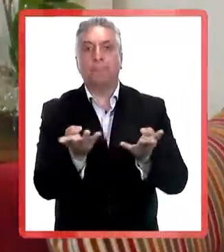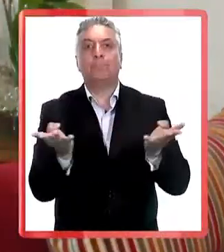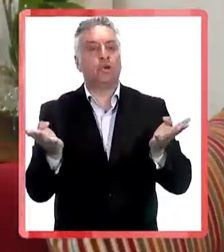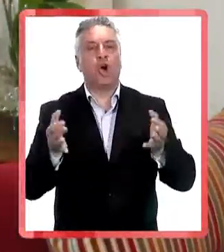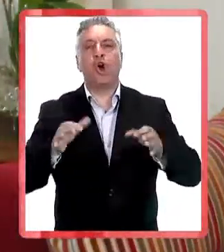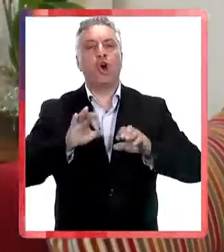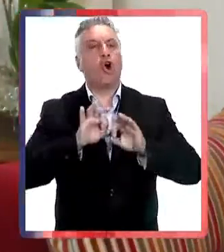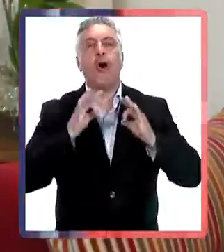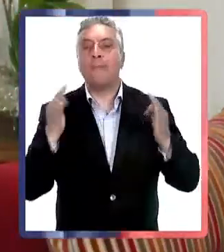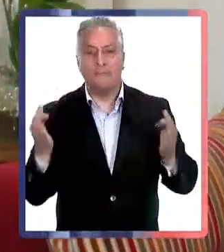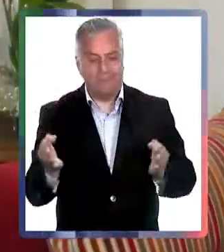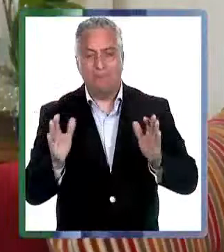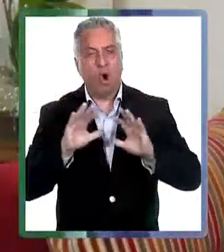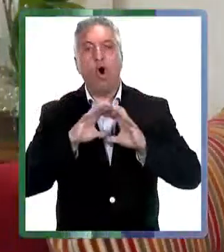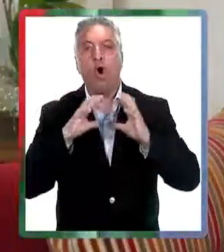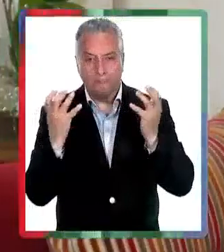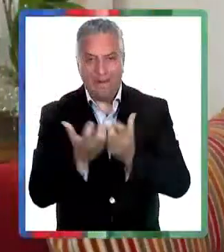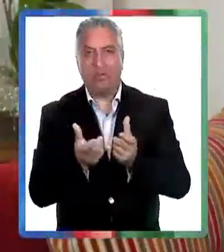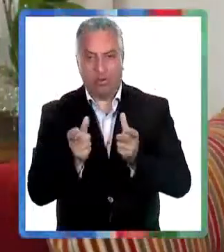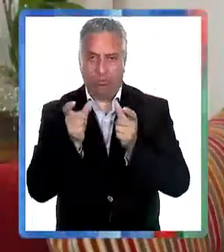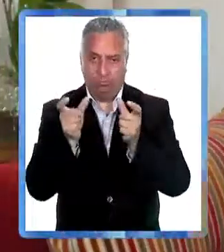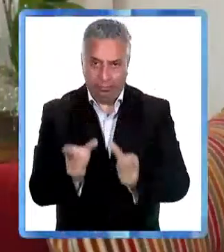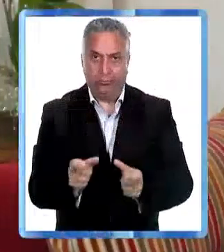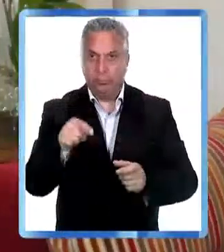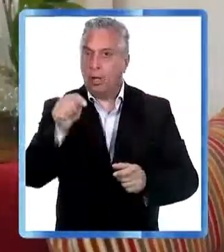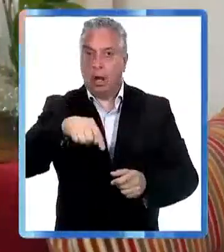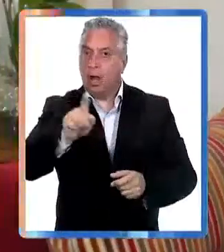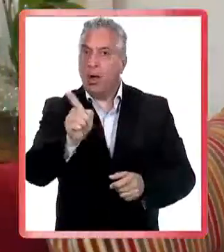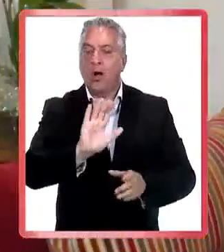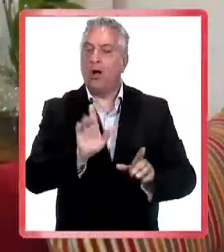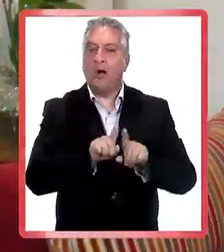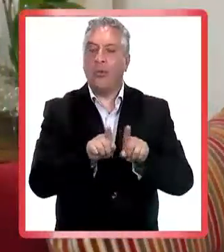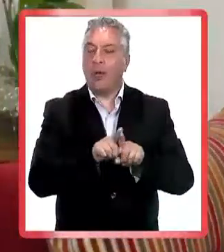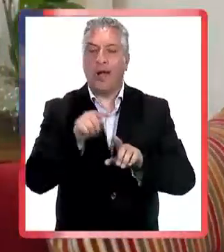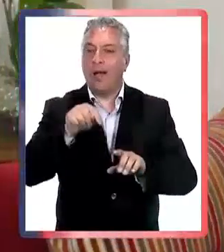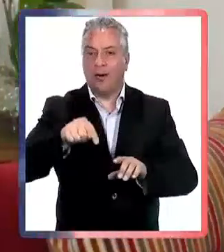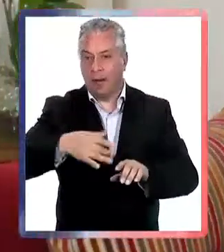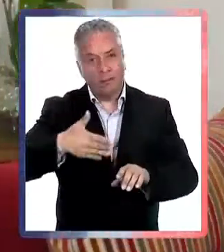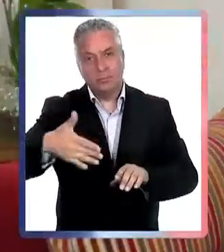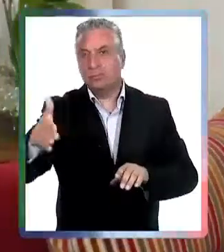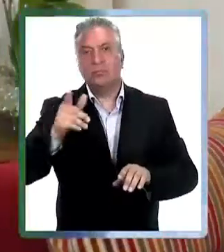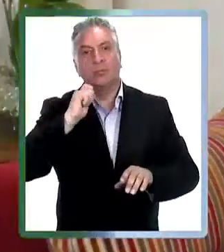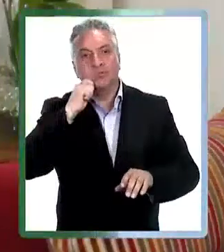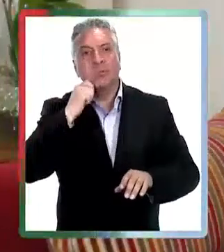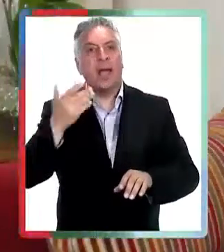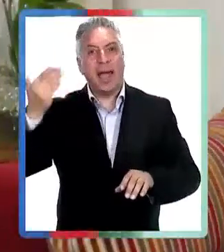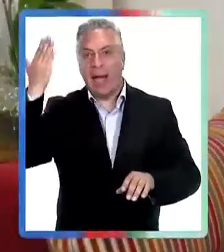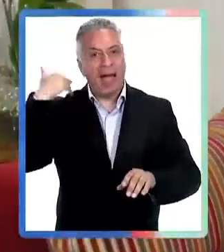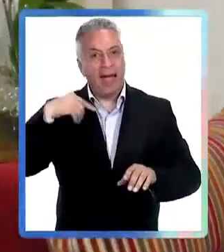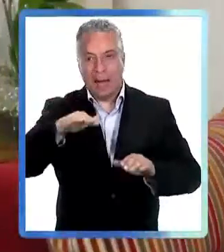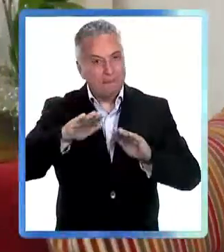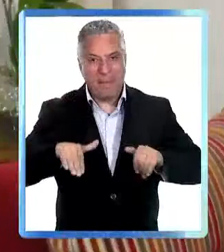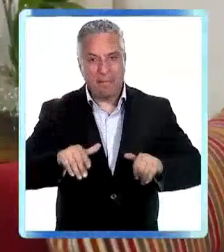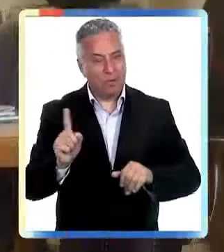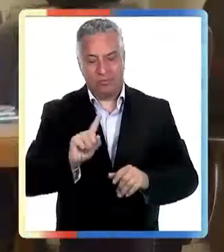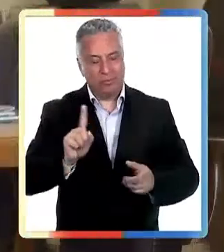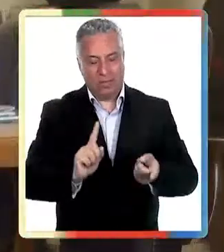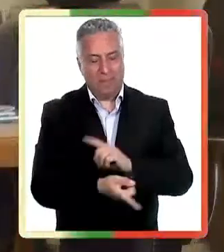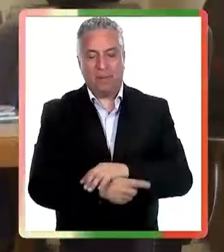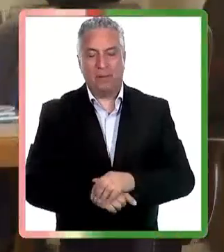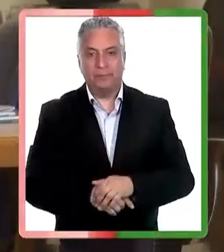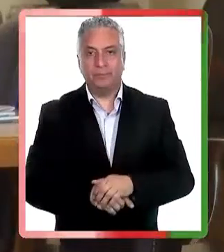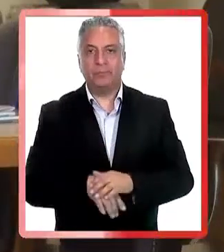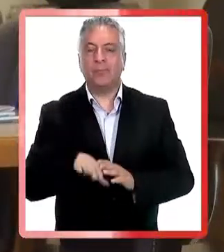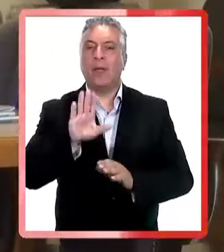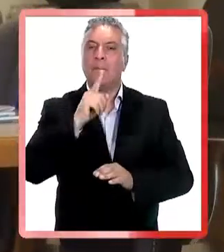completo. Así que ya no tiene la significación que tuvo antes. ¿De qué se trata el